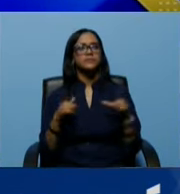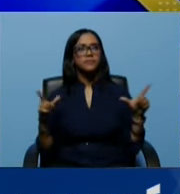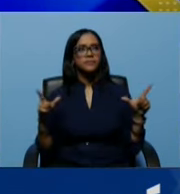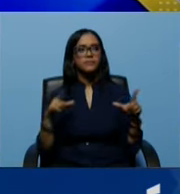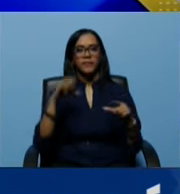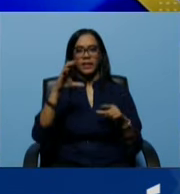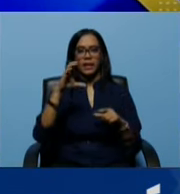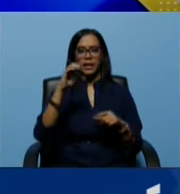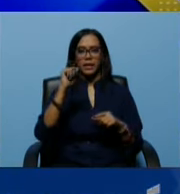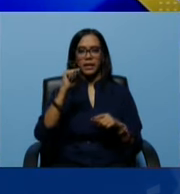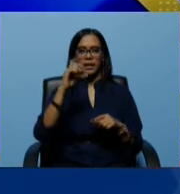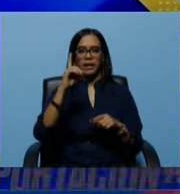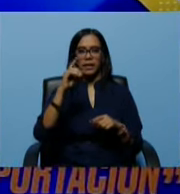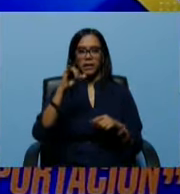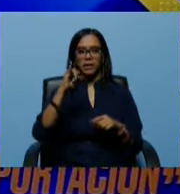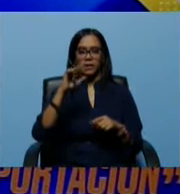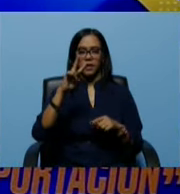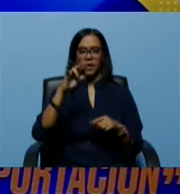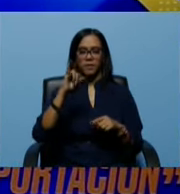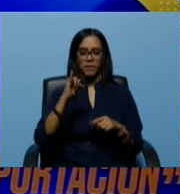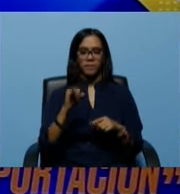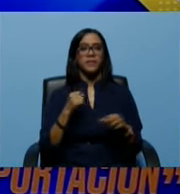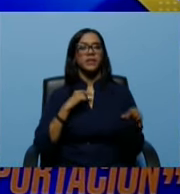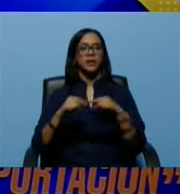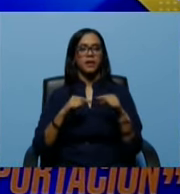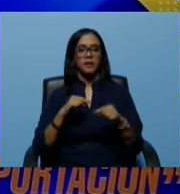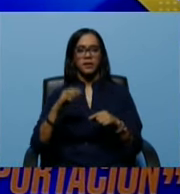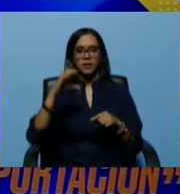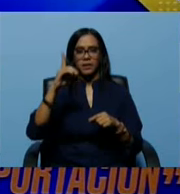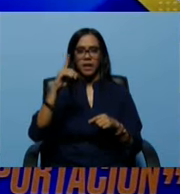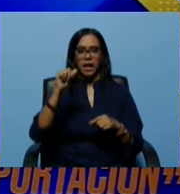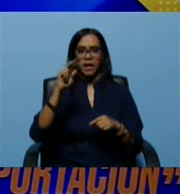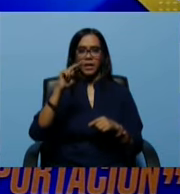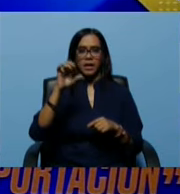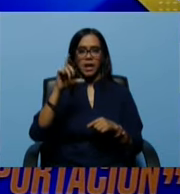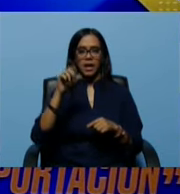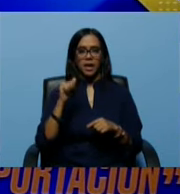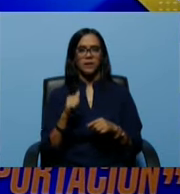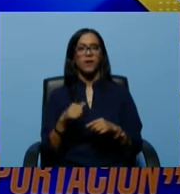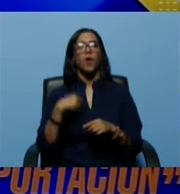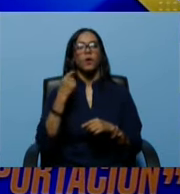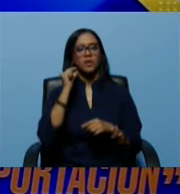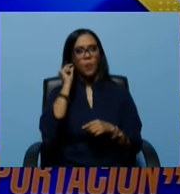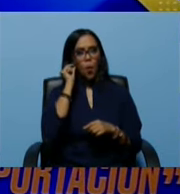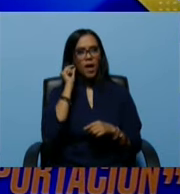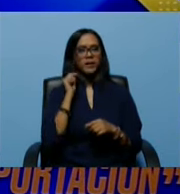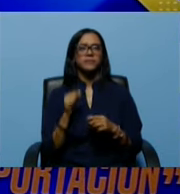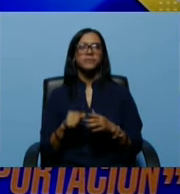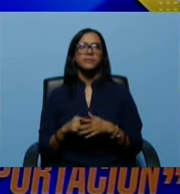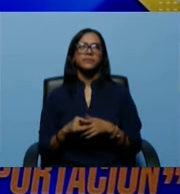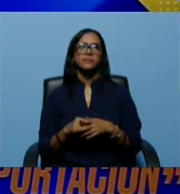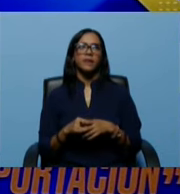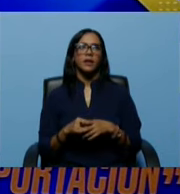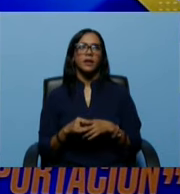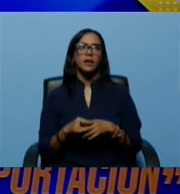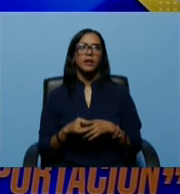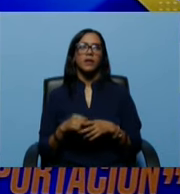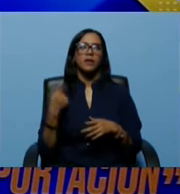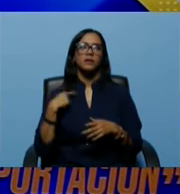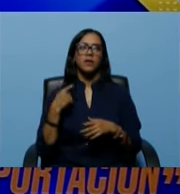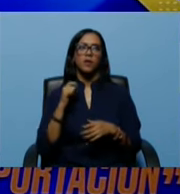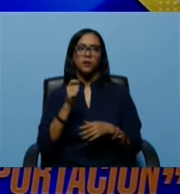cadivismo y del rentismo, dirigida por Daniela Desiré, otra mujer, y ellos tienen una